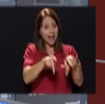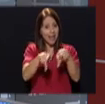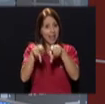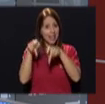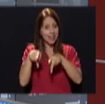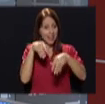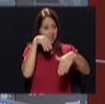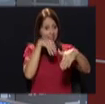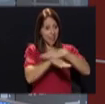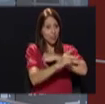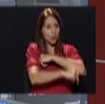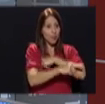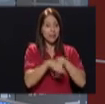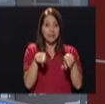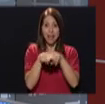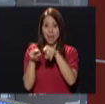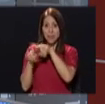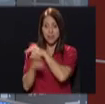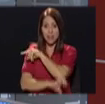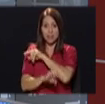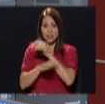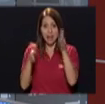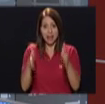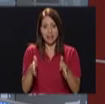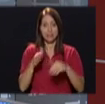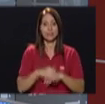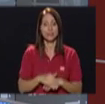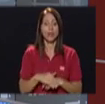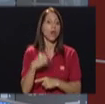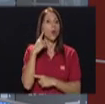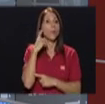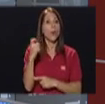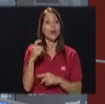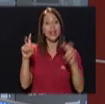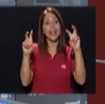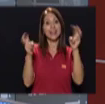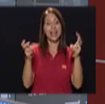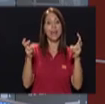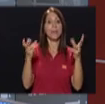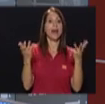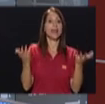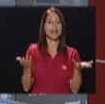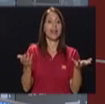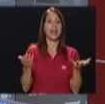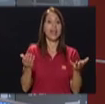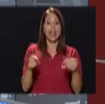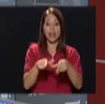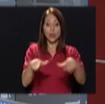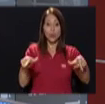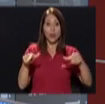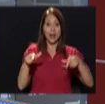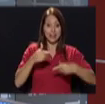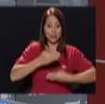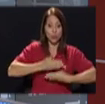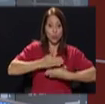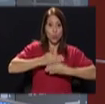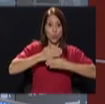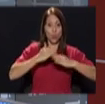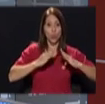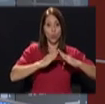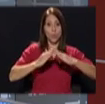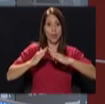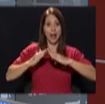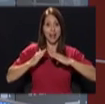población, tanto interna como la que nos visita de otros países, porque por lo menos solo en el tema de la expansión de zonas urbanas y